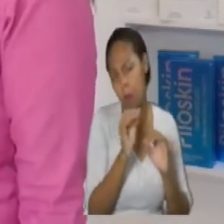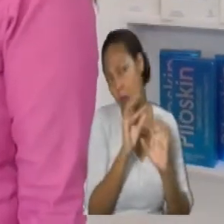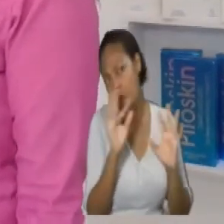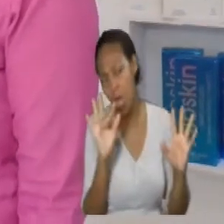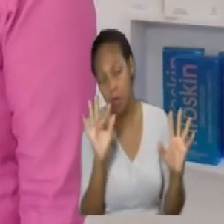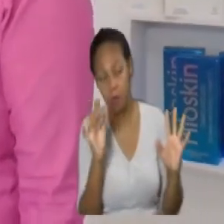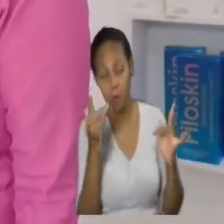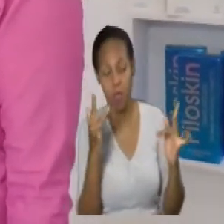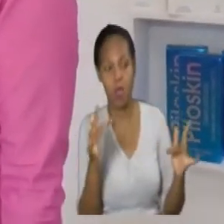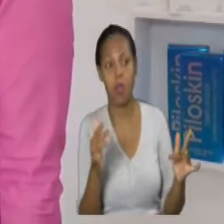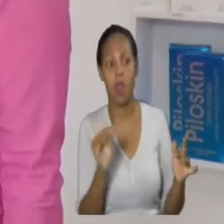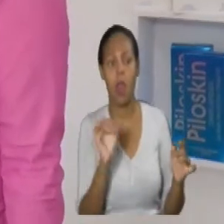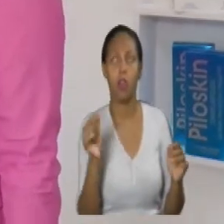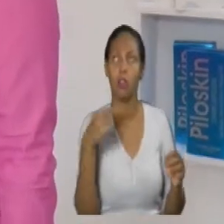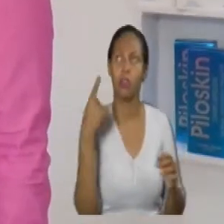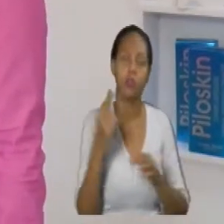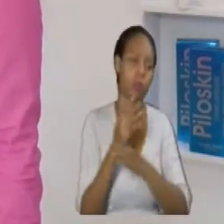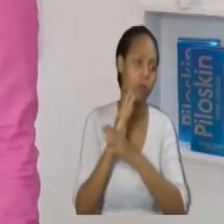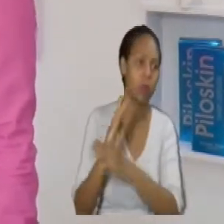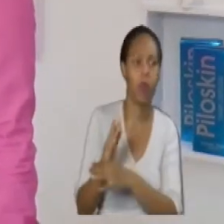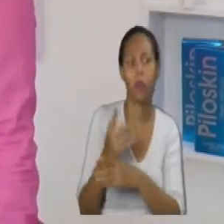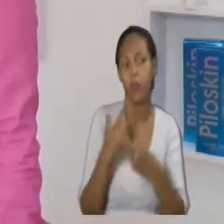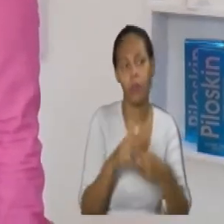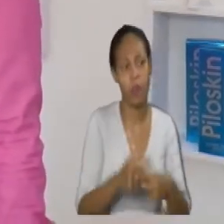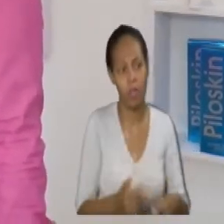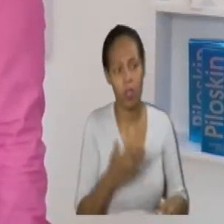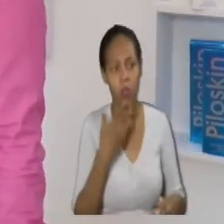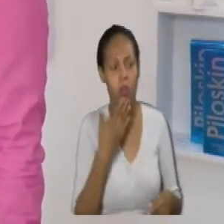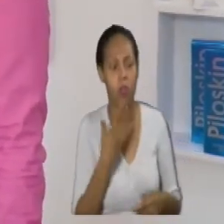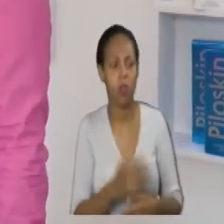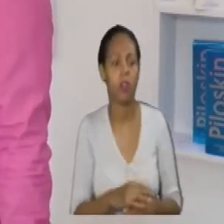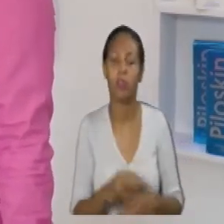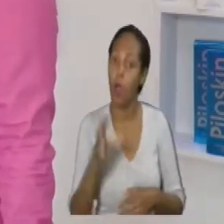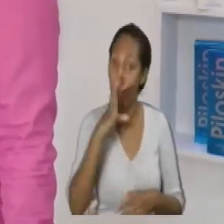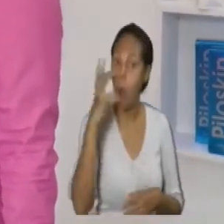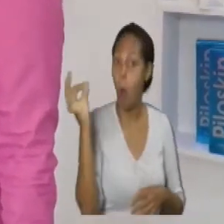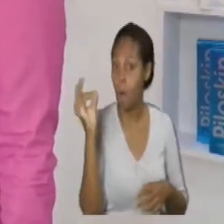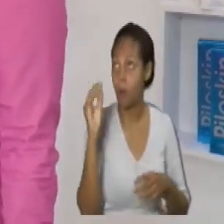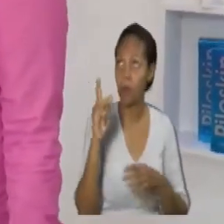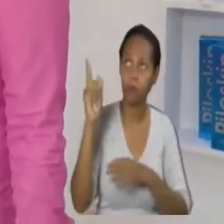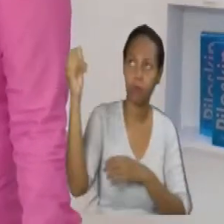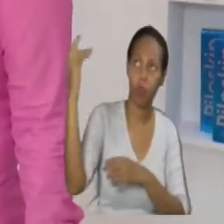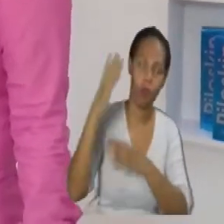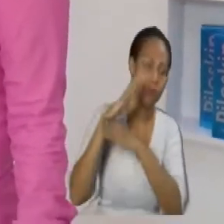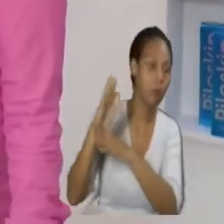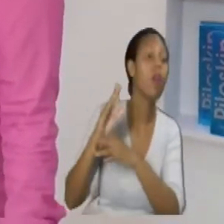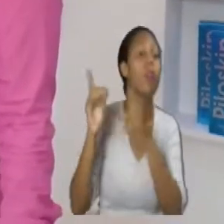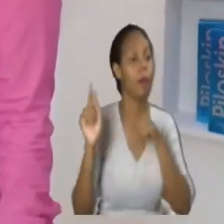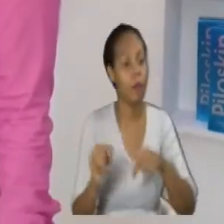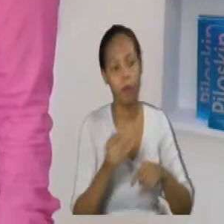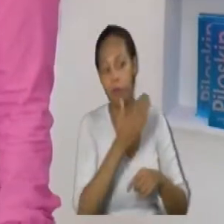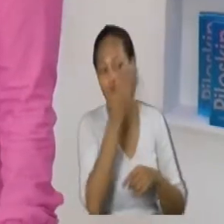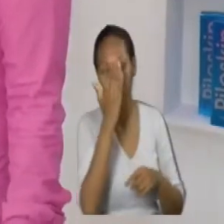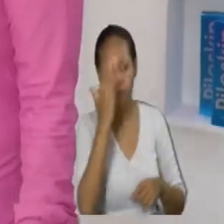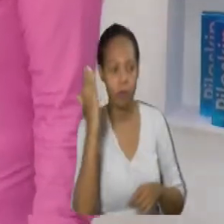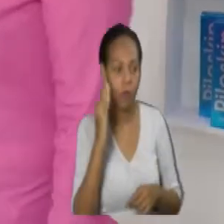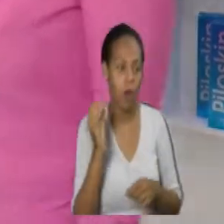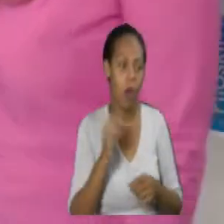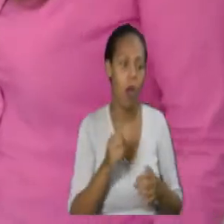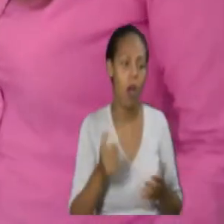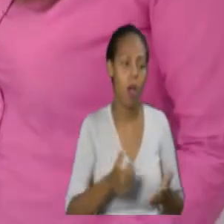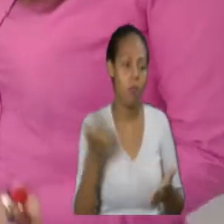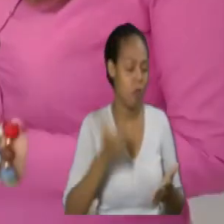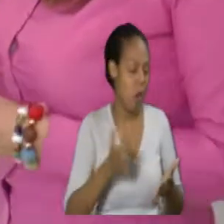translúcida, bloqueadores solares para los caballeros, el gel clean espuma. Es